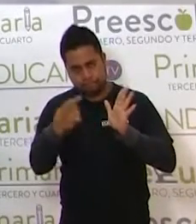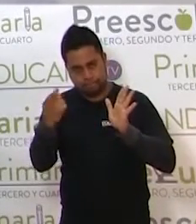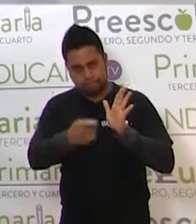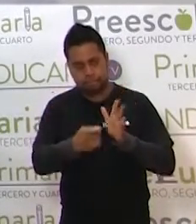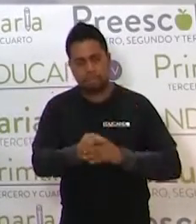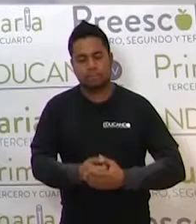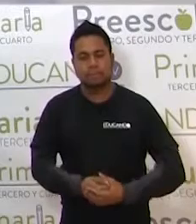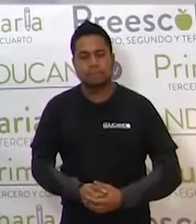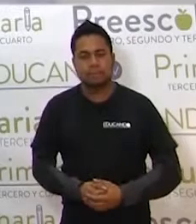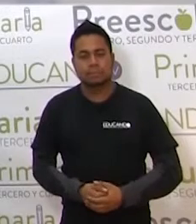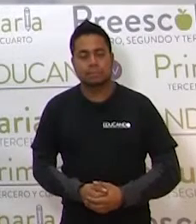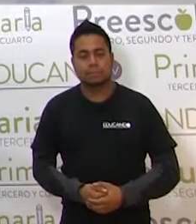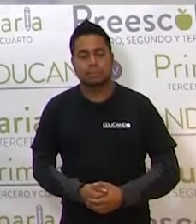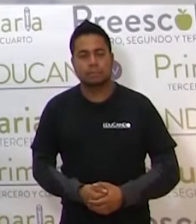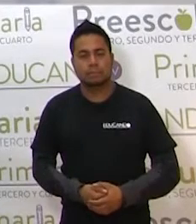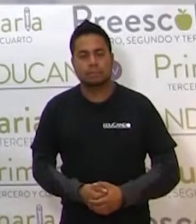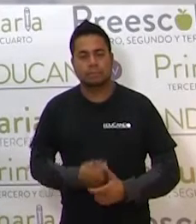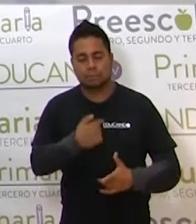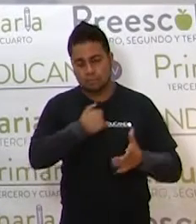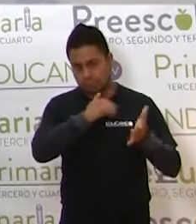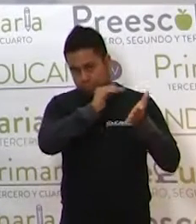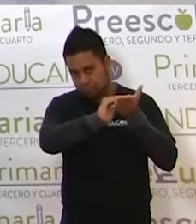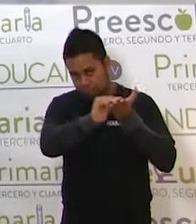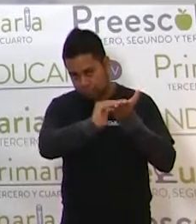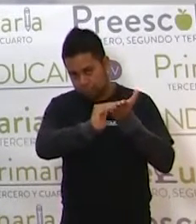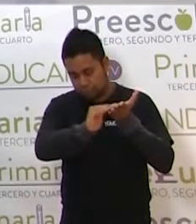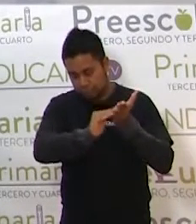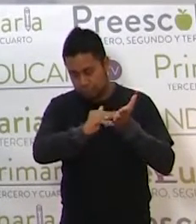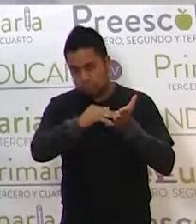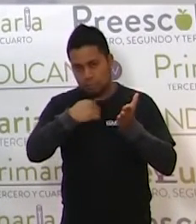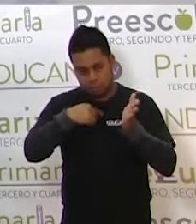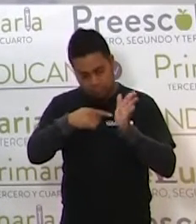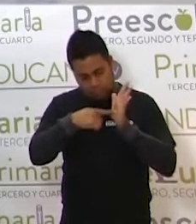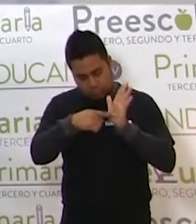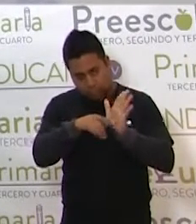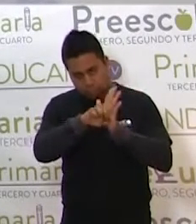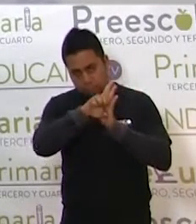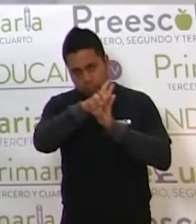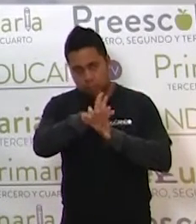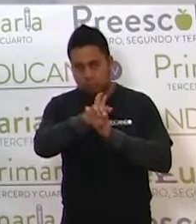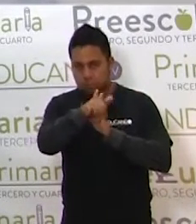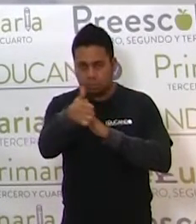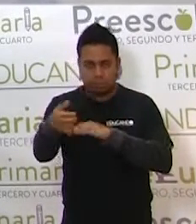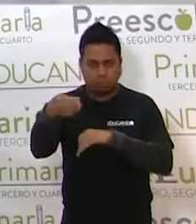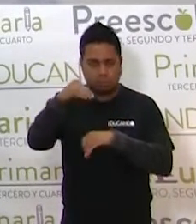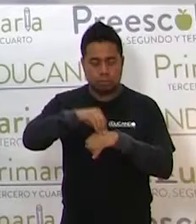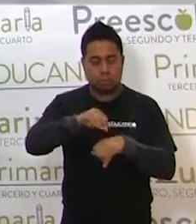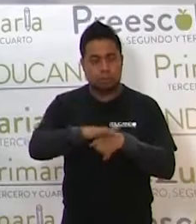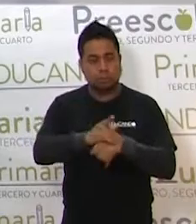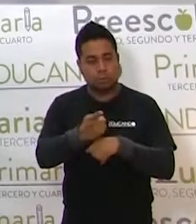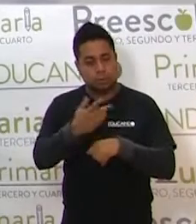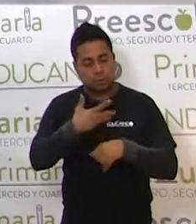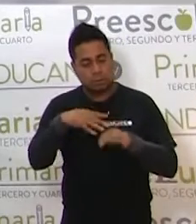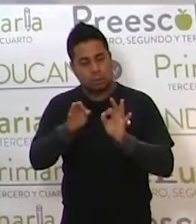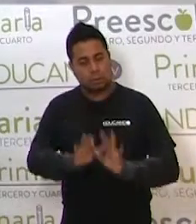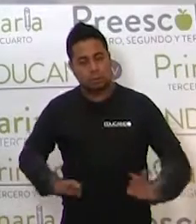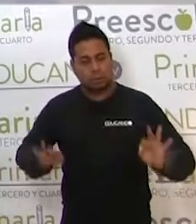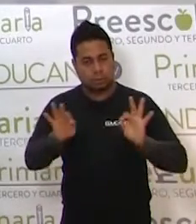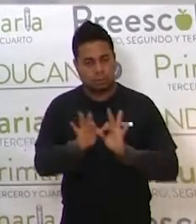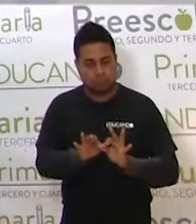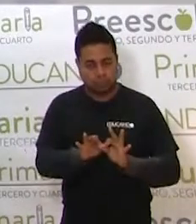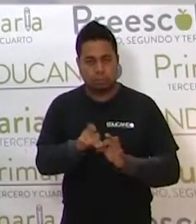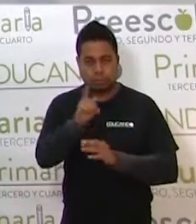voy a borrar y voy a poner un ejemplo más porque es necesario que vayamos viendo